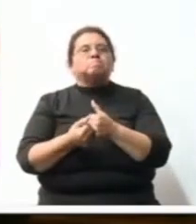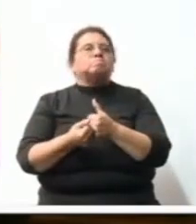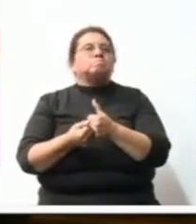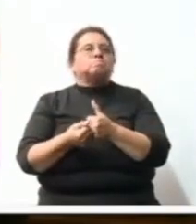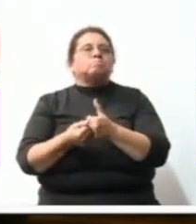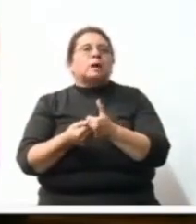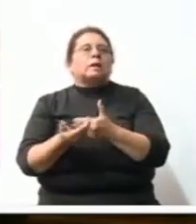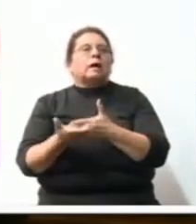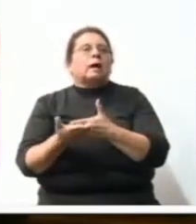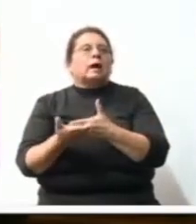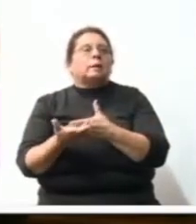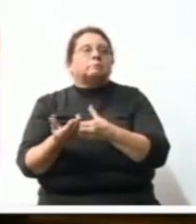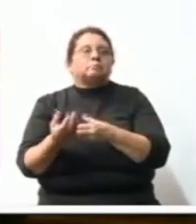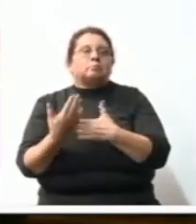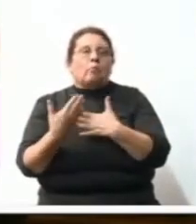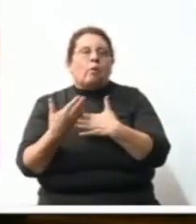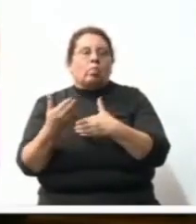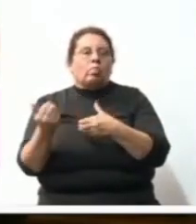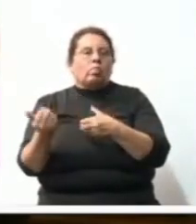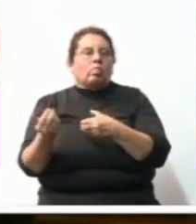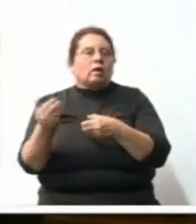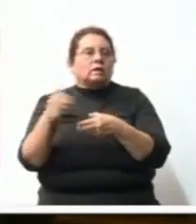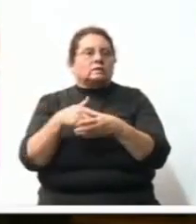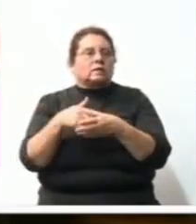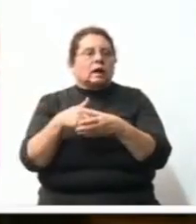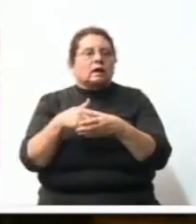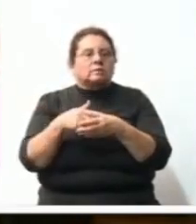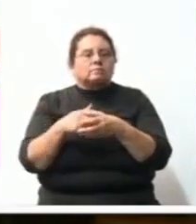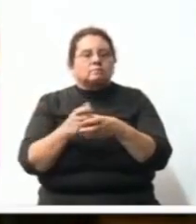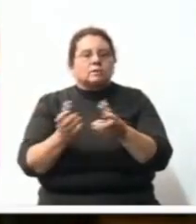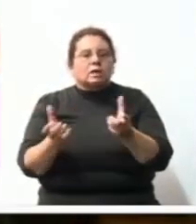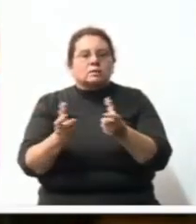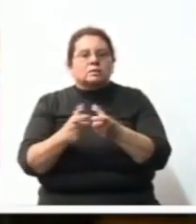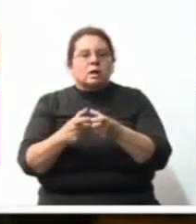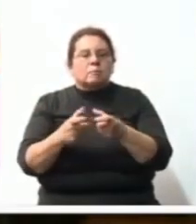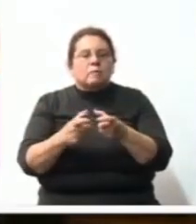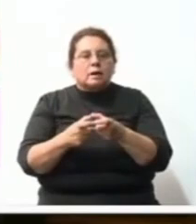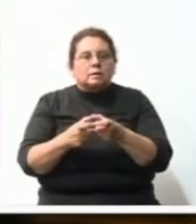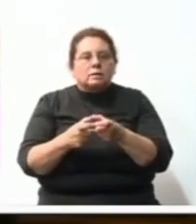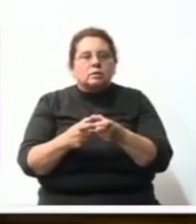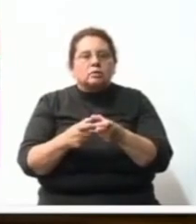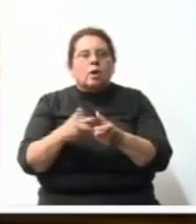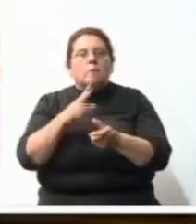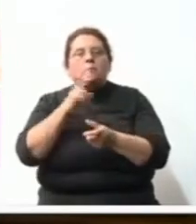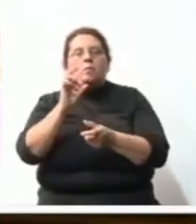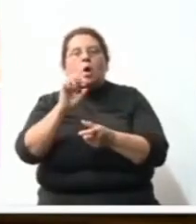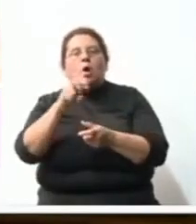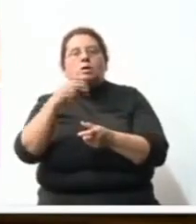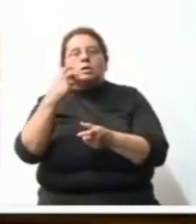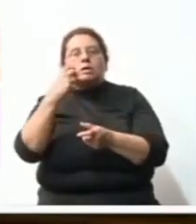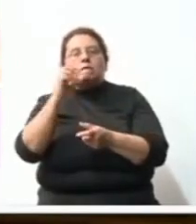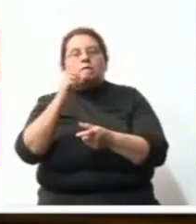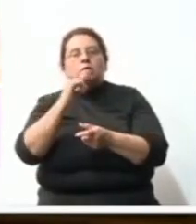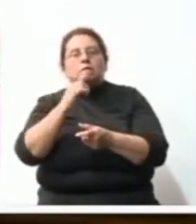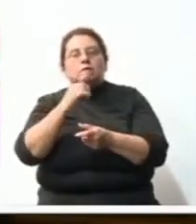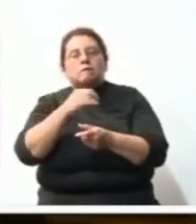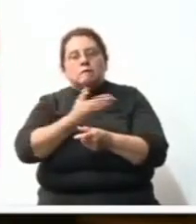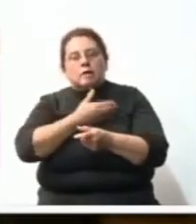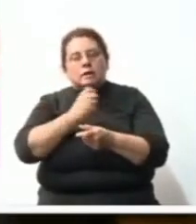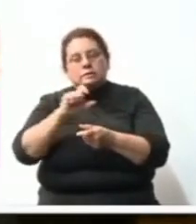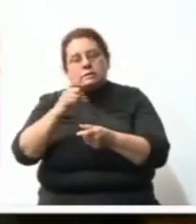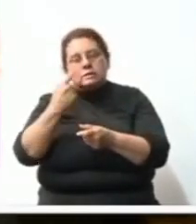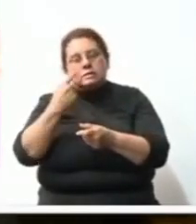para entrar a la casta esos partidos de alquiler del partido unite de bonifaci que se reivindica abiertamente nazi